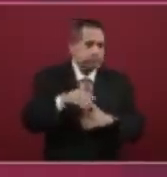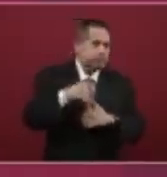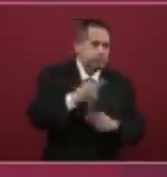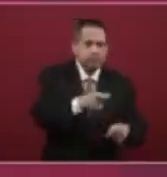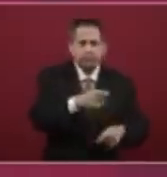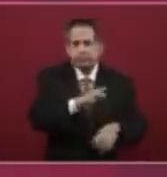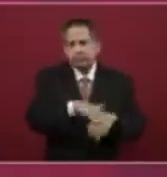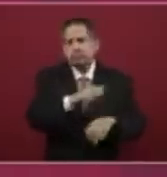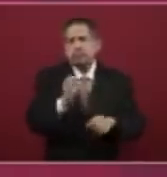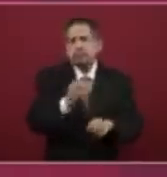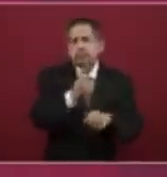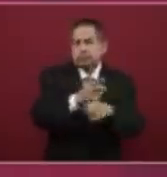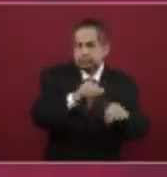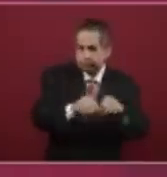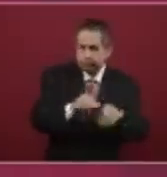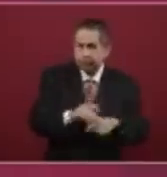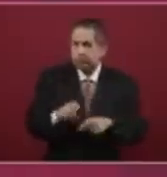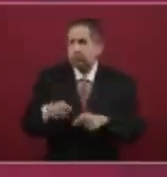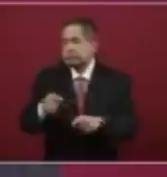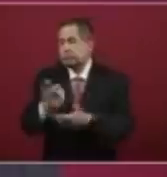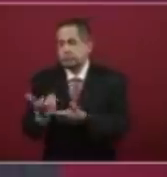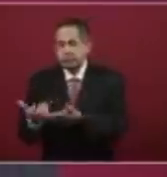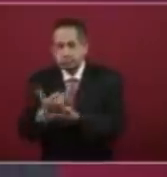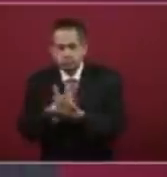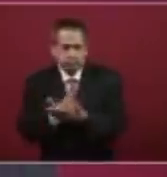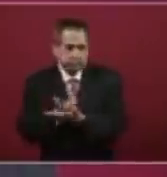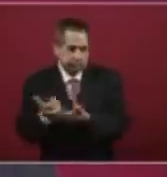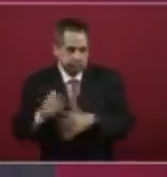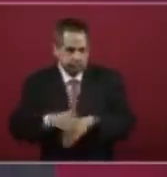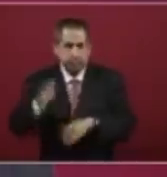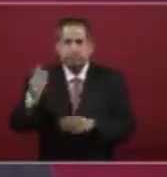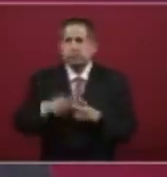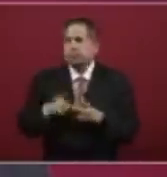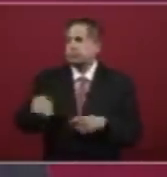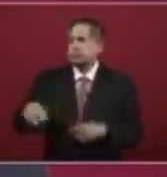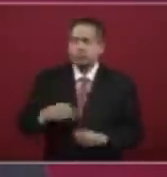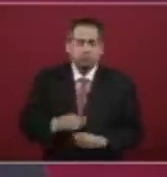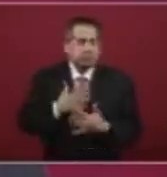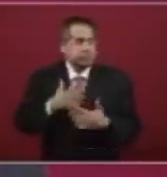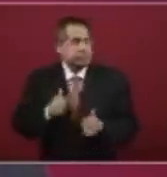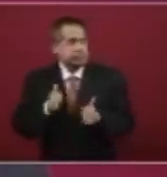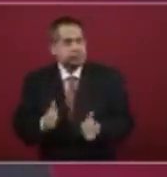trabajo, mejor el salario, más bienestar.